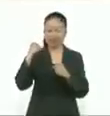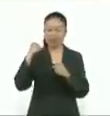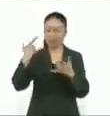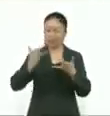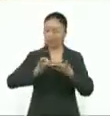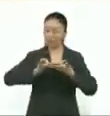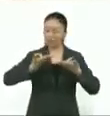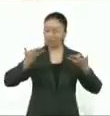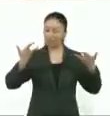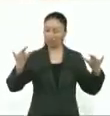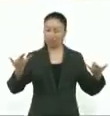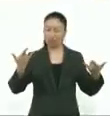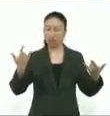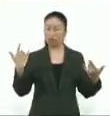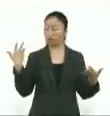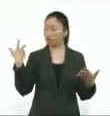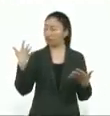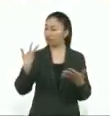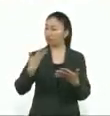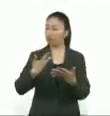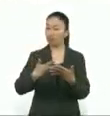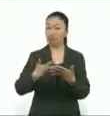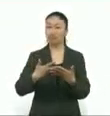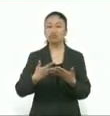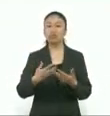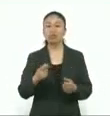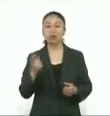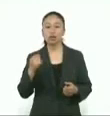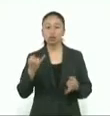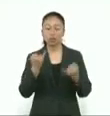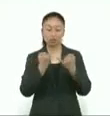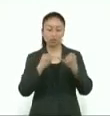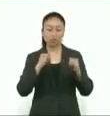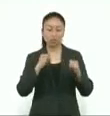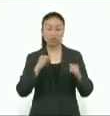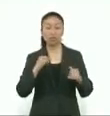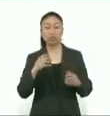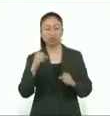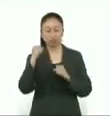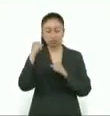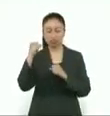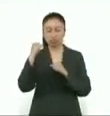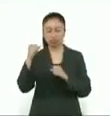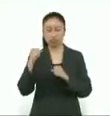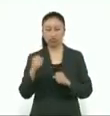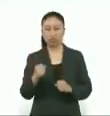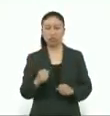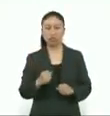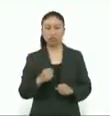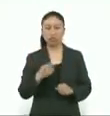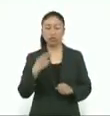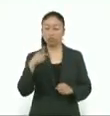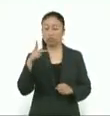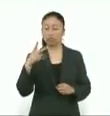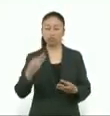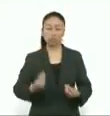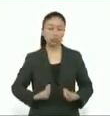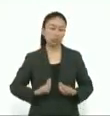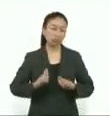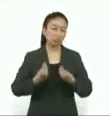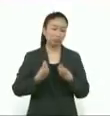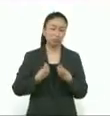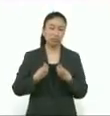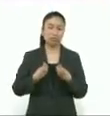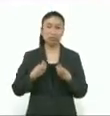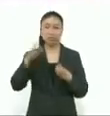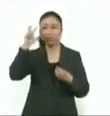mujeres ilustres que durante el proceso independentista y revolucionario contribuyeron con sus vidas para conseguir